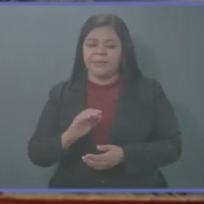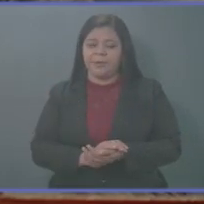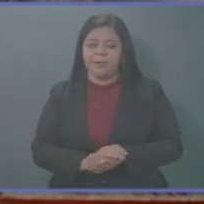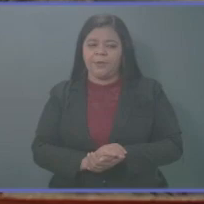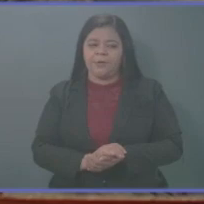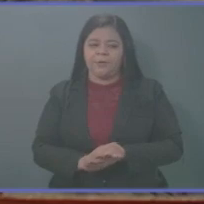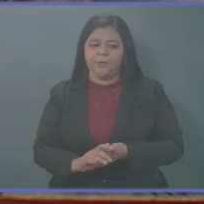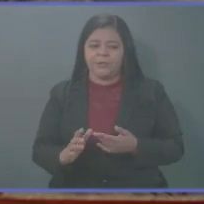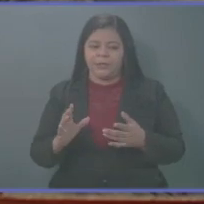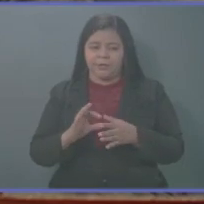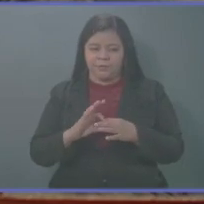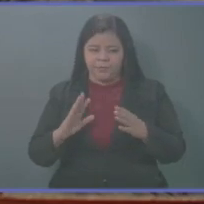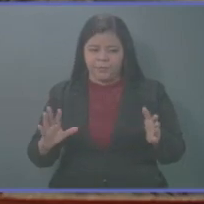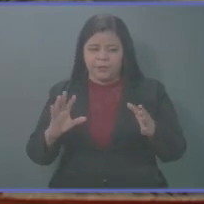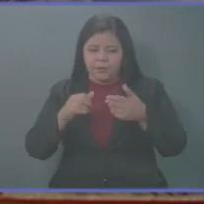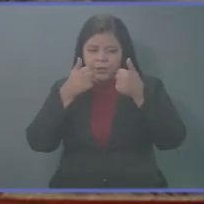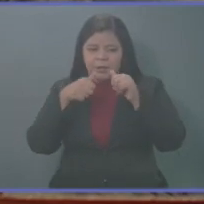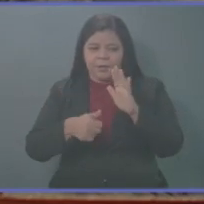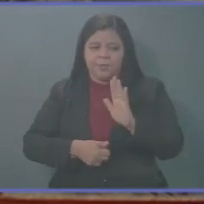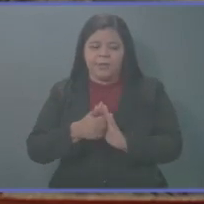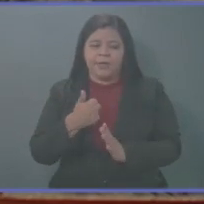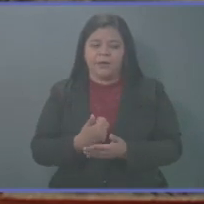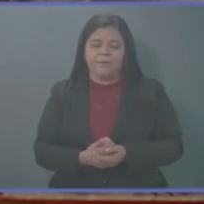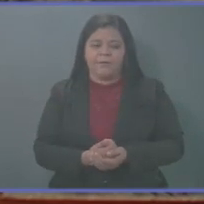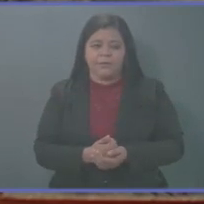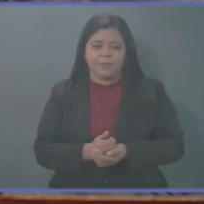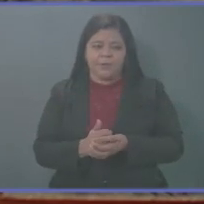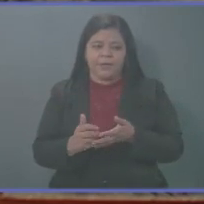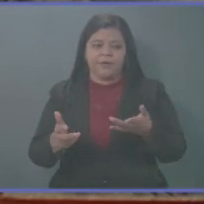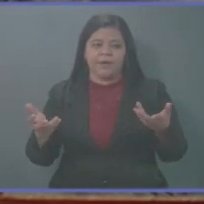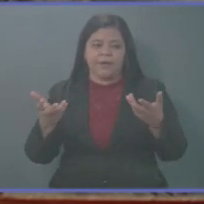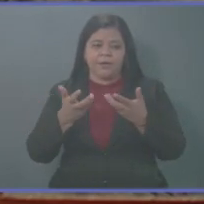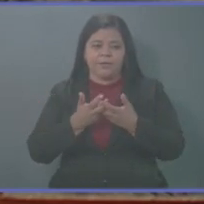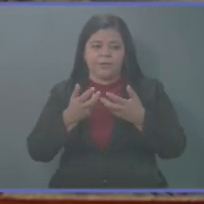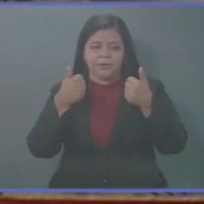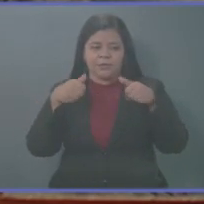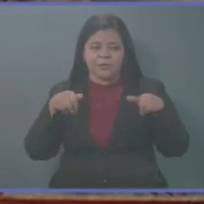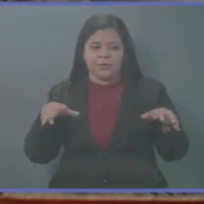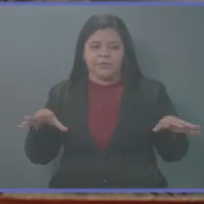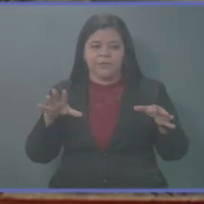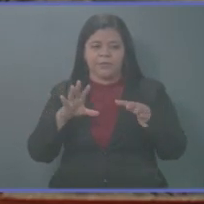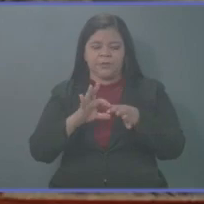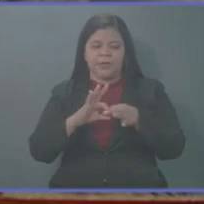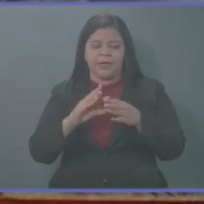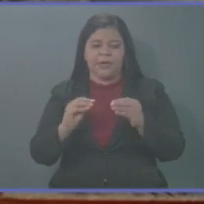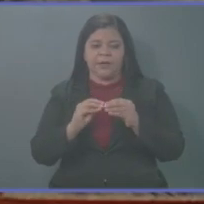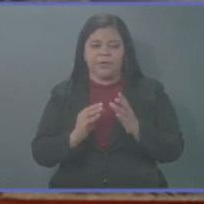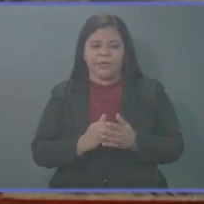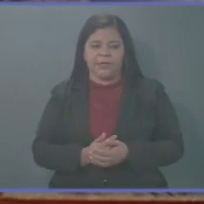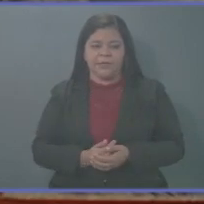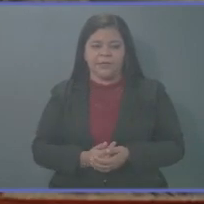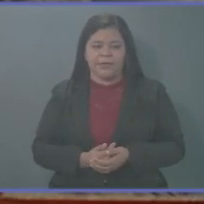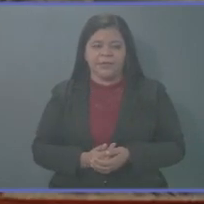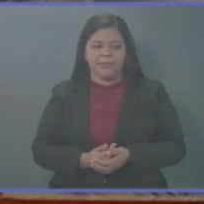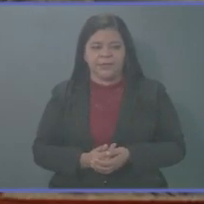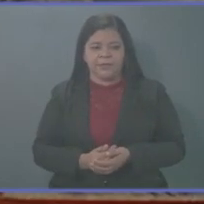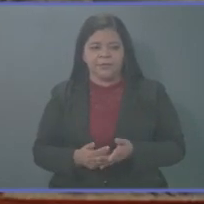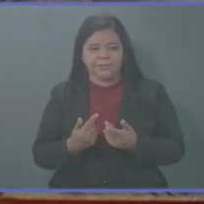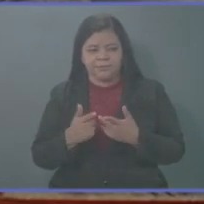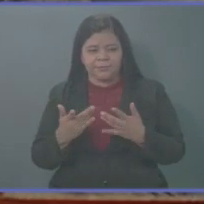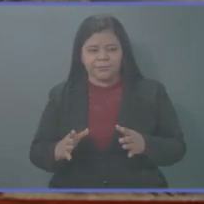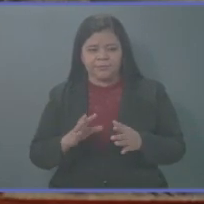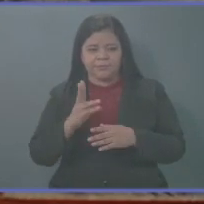1908-4-2020-2, que contiene nota del presidente de la República devolviendo vetado por inconstitucional el decreto legislativo